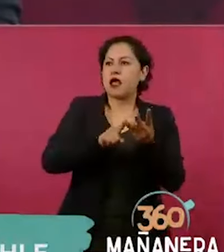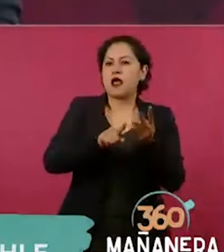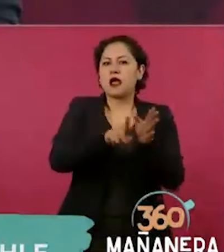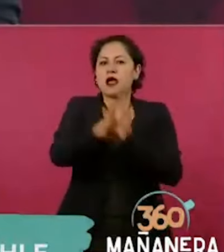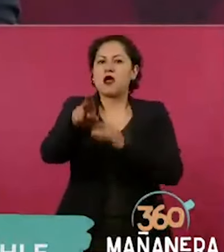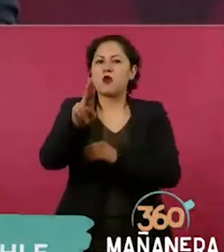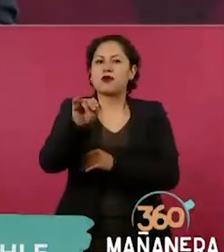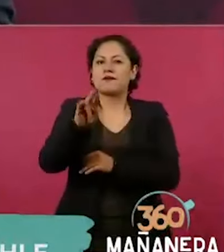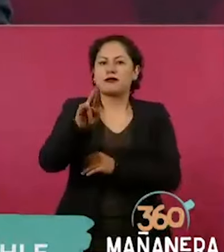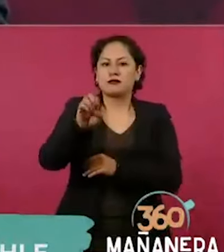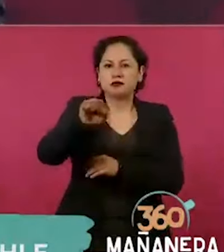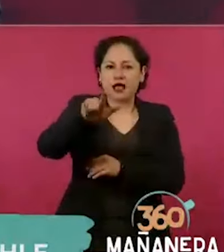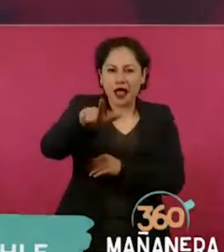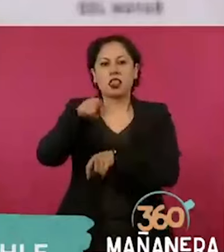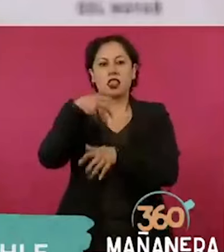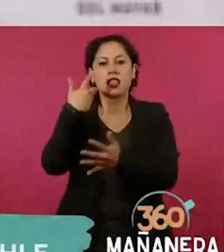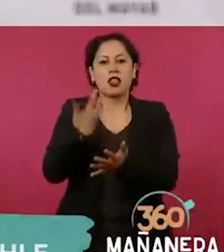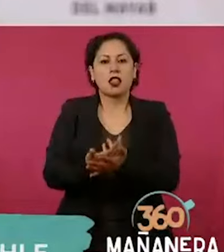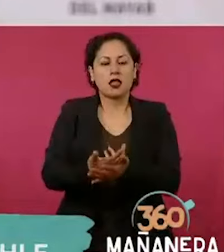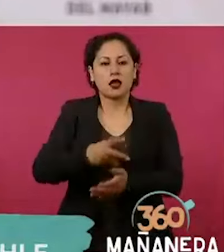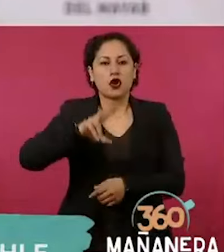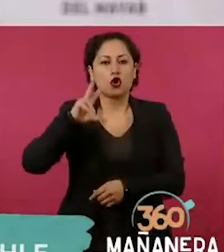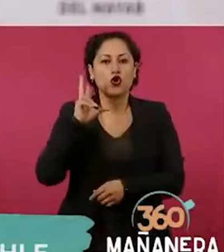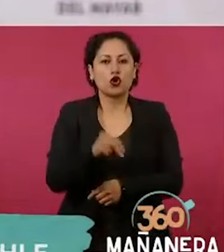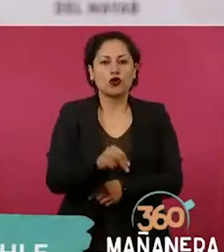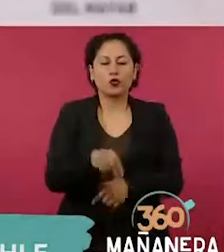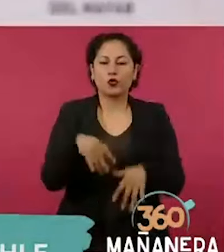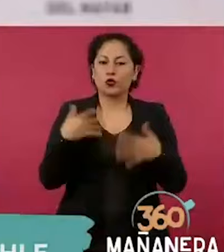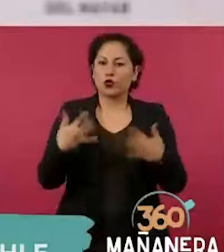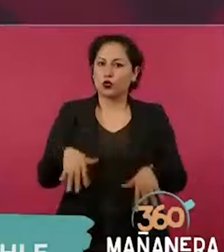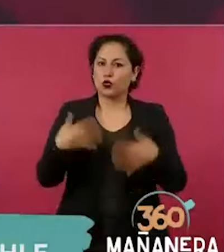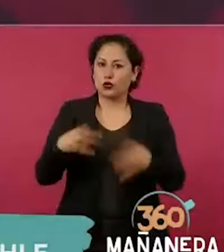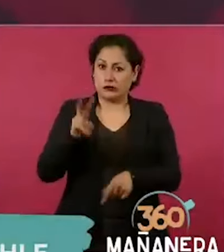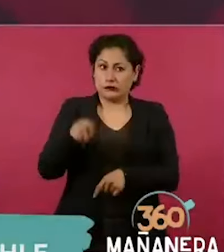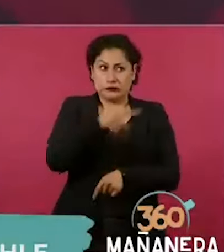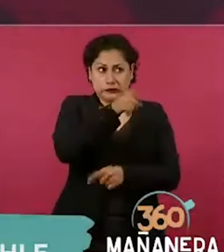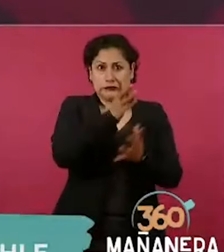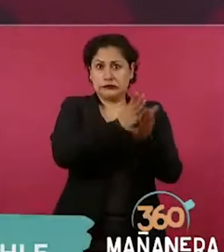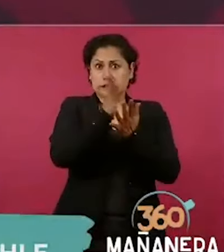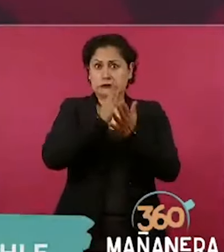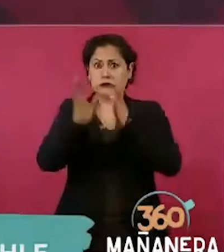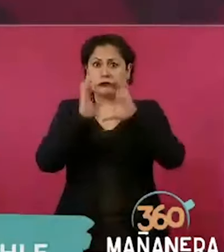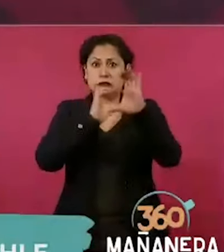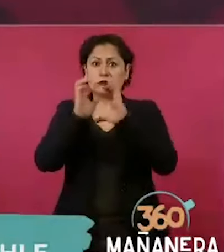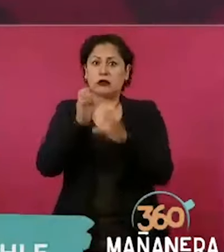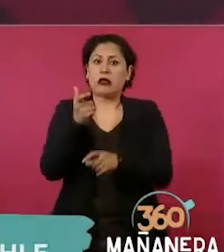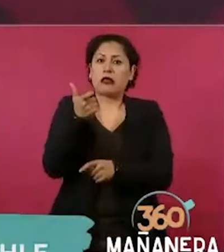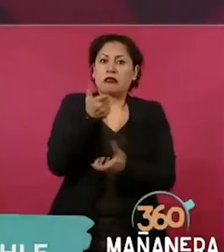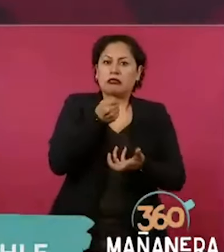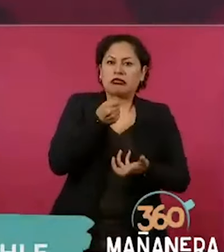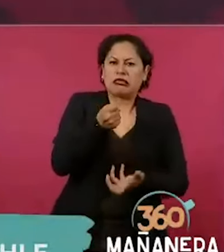Rocío nale en Veracruz perdieron dinero